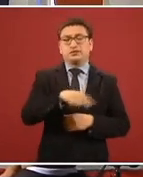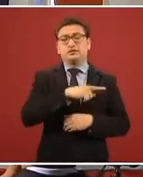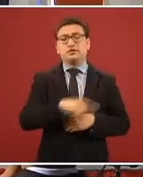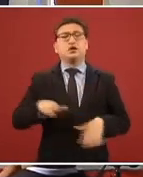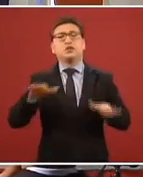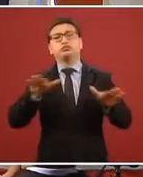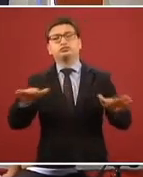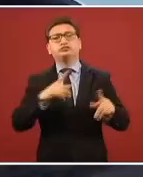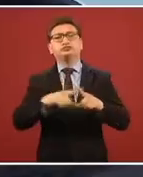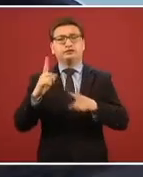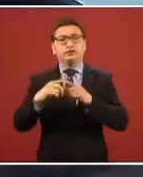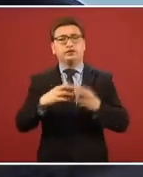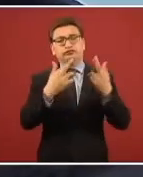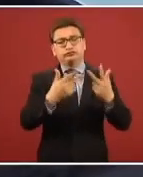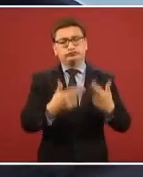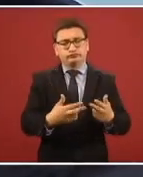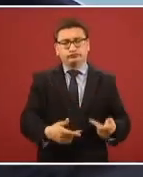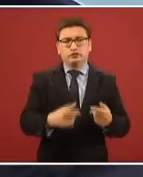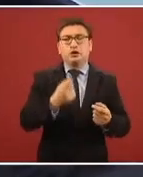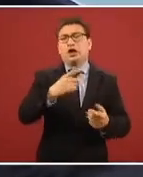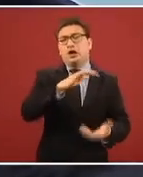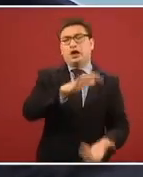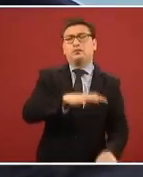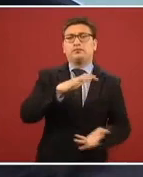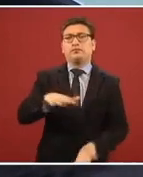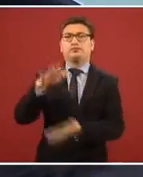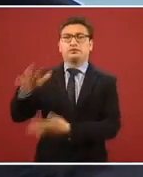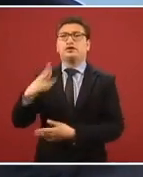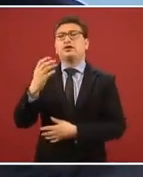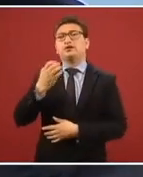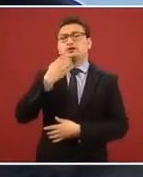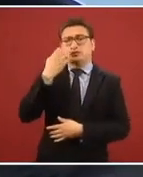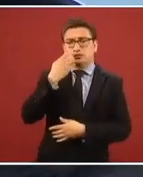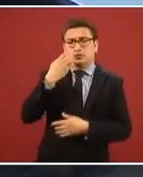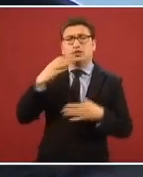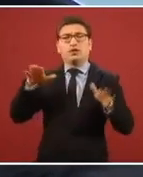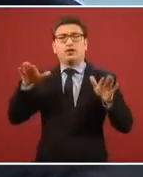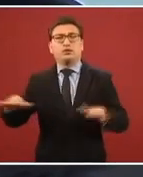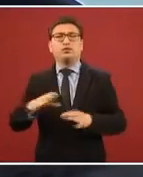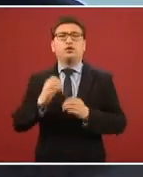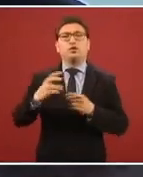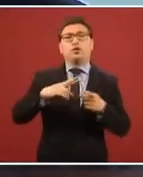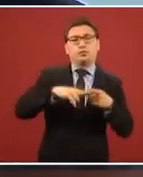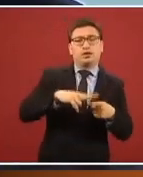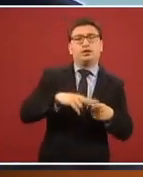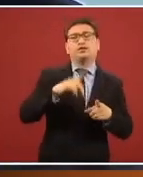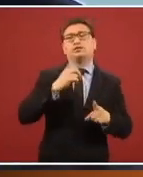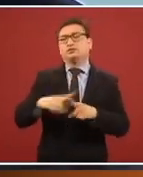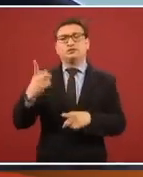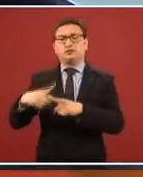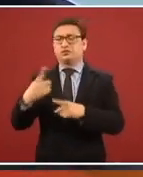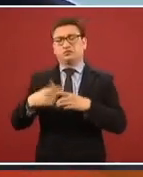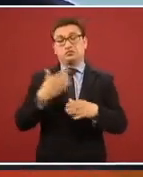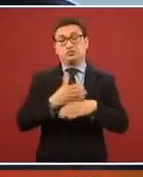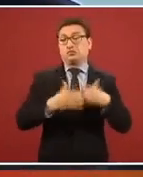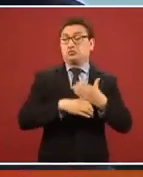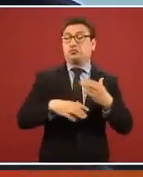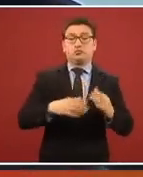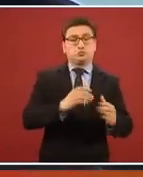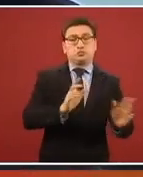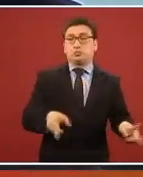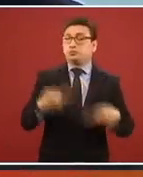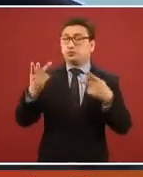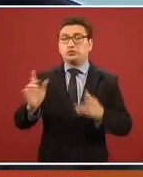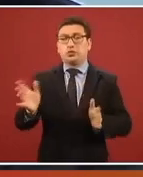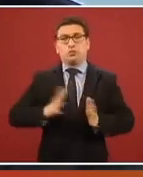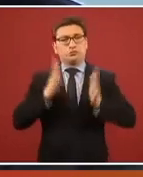chatarras pues pueden servir para para escuelas de aviación para partes en fin nos llevó la gran sorpresa que fueron bien